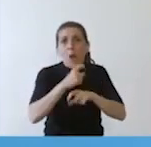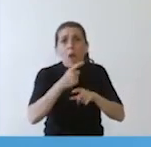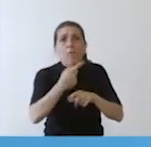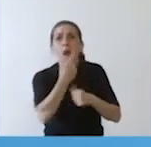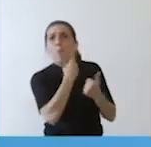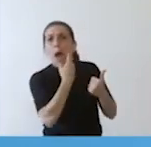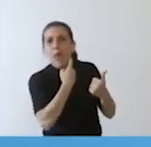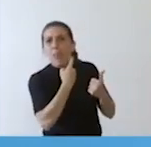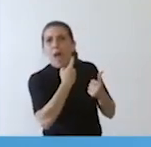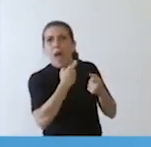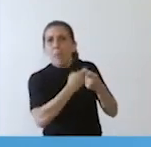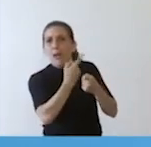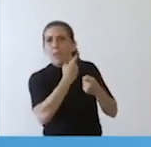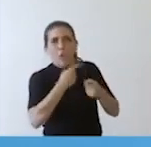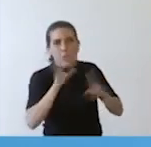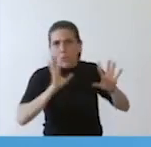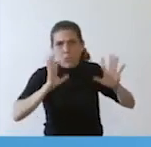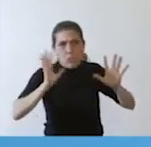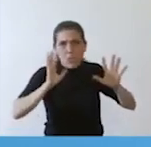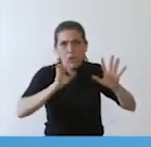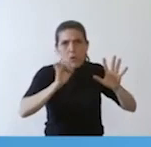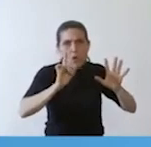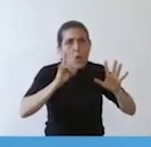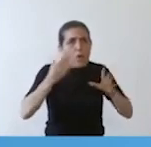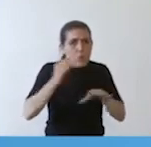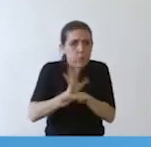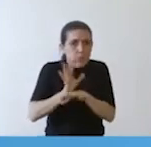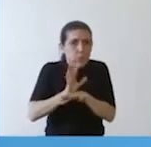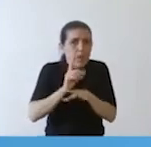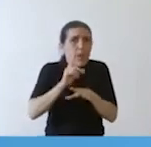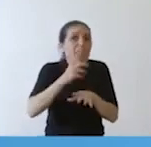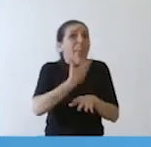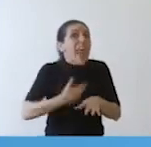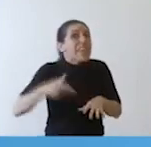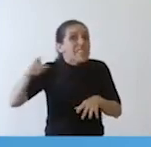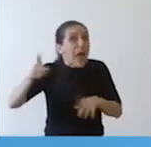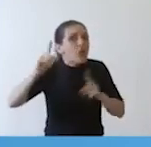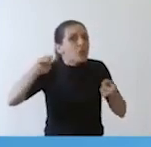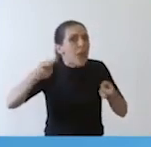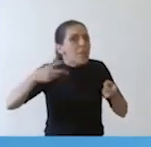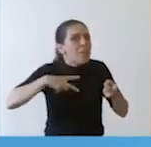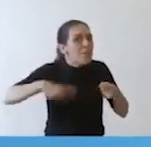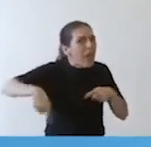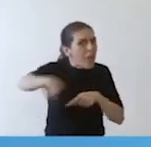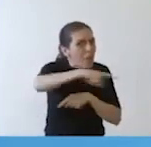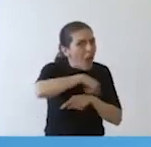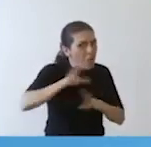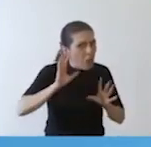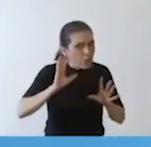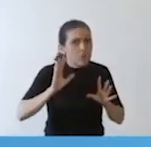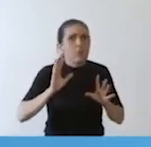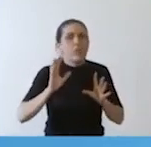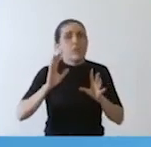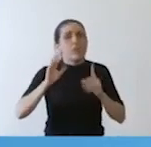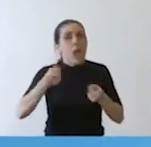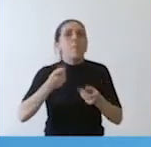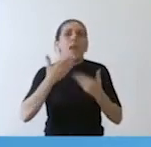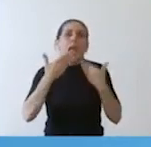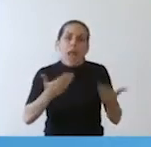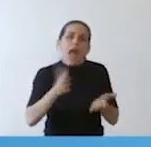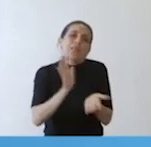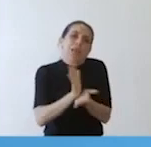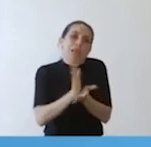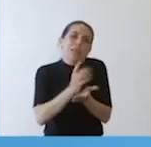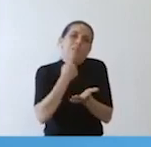trabajo, digamos, involucra no solamente al área estatal, sino también a los distintos subsectores. Compartir y gracias por la